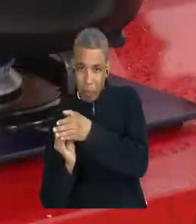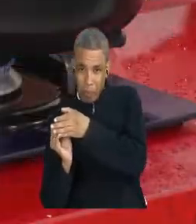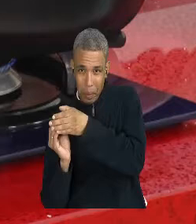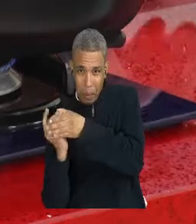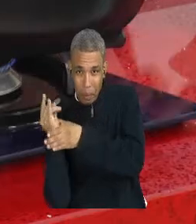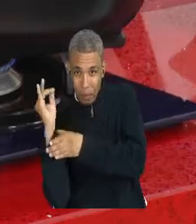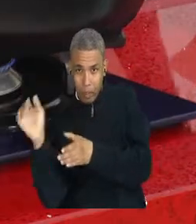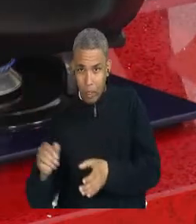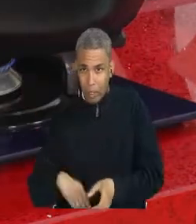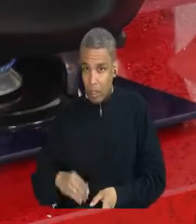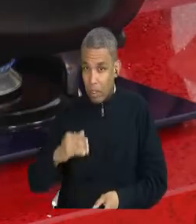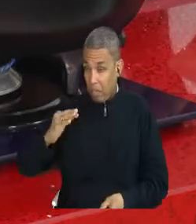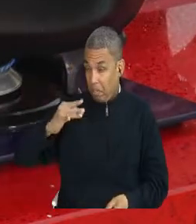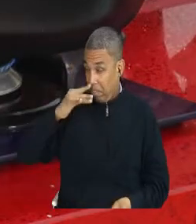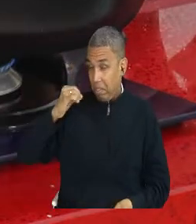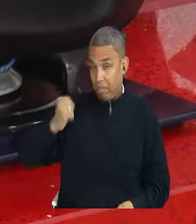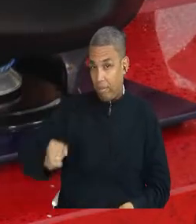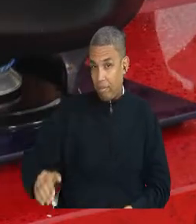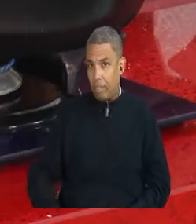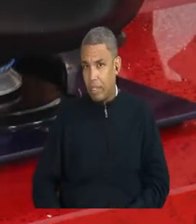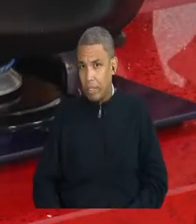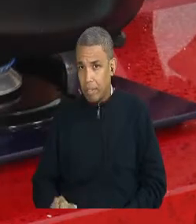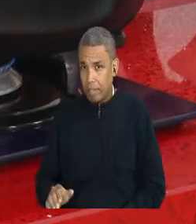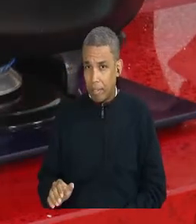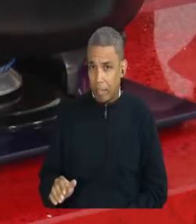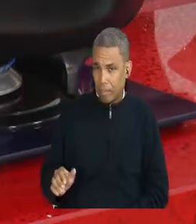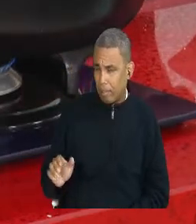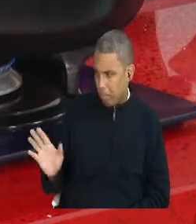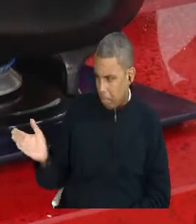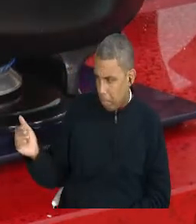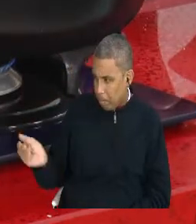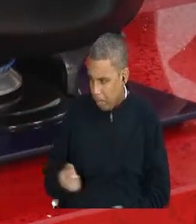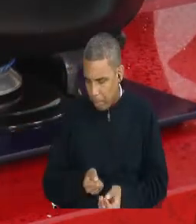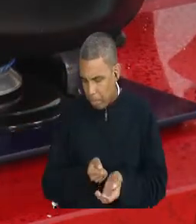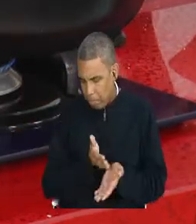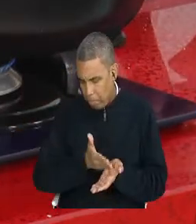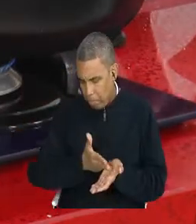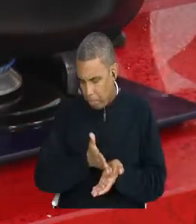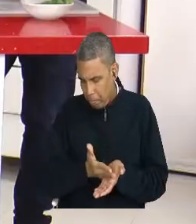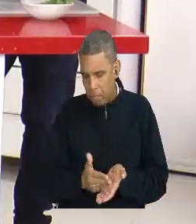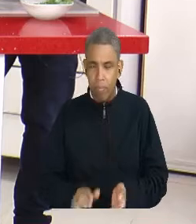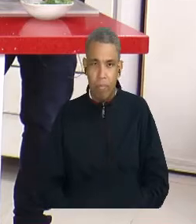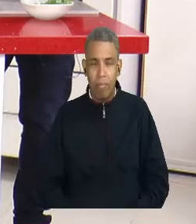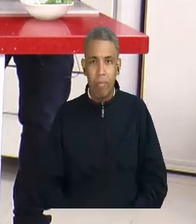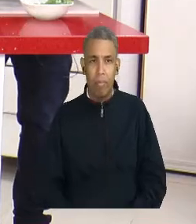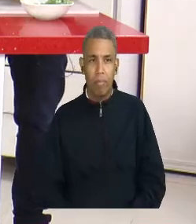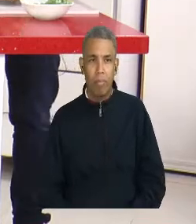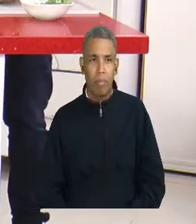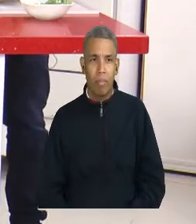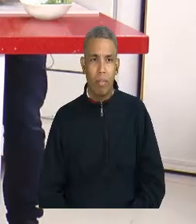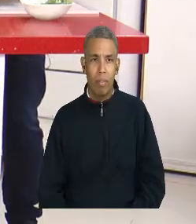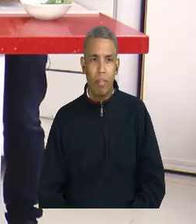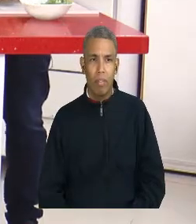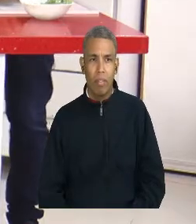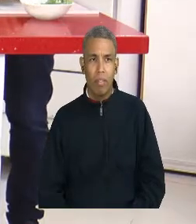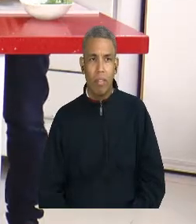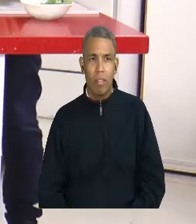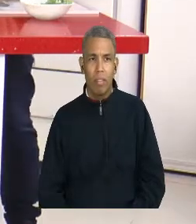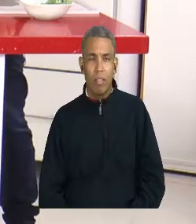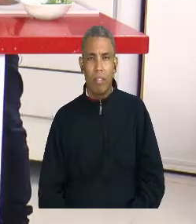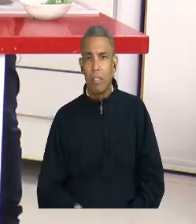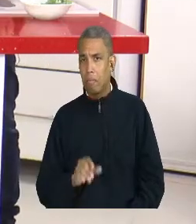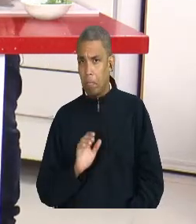Para... Mientras nuestras papas están, para no recargar tanto nuestra estufa, porque... Siento que... ¿Pero qué te parece si nos vamos a un